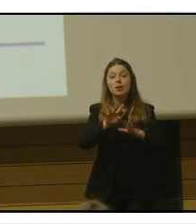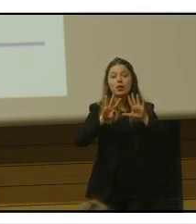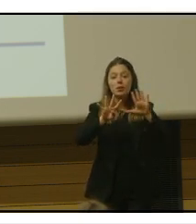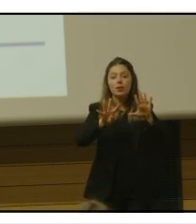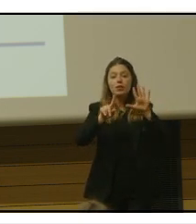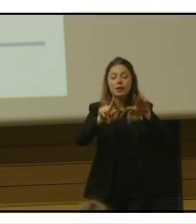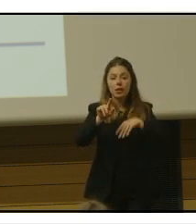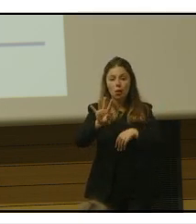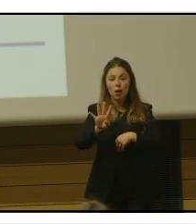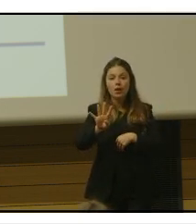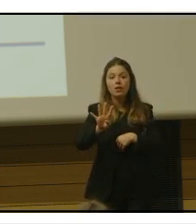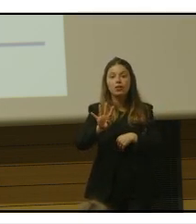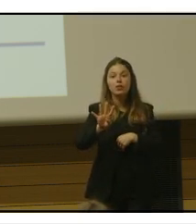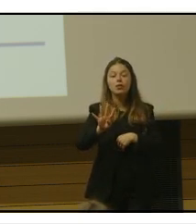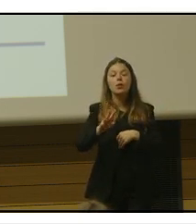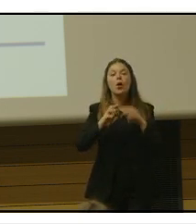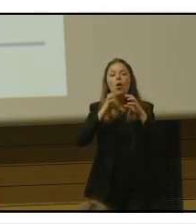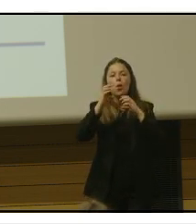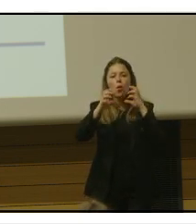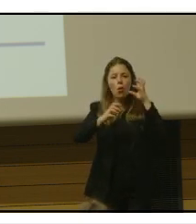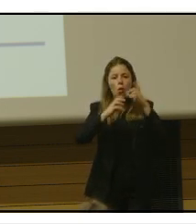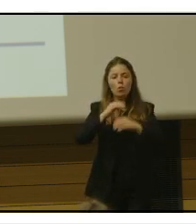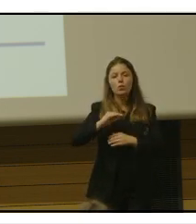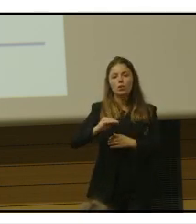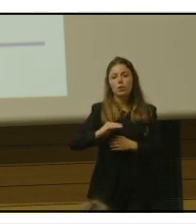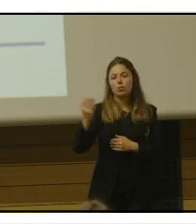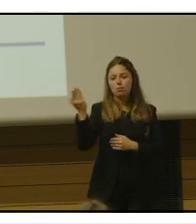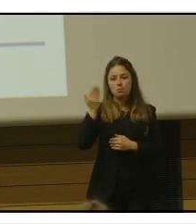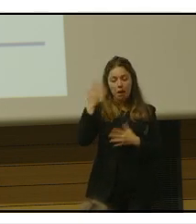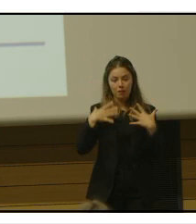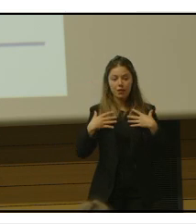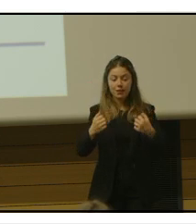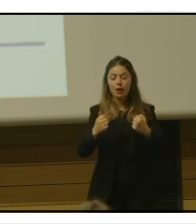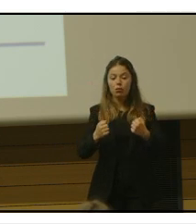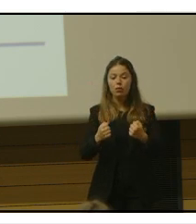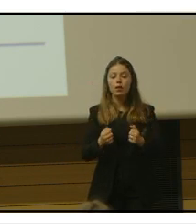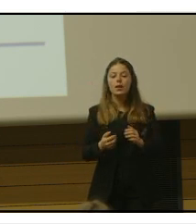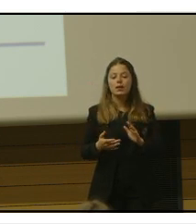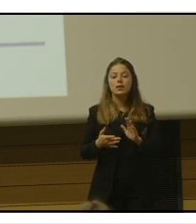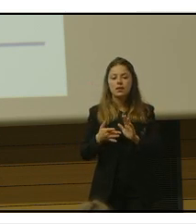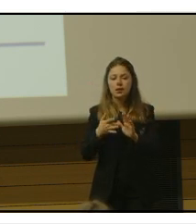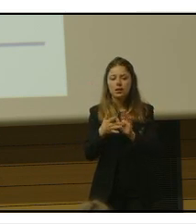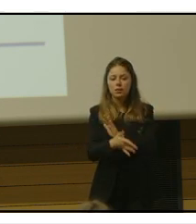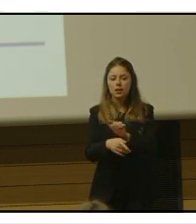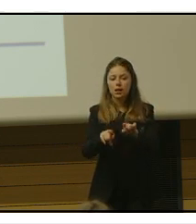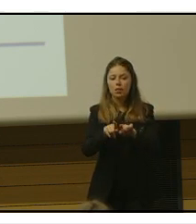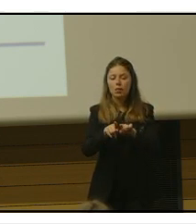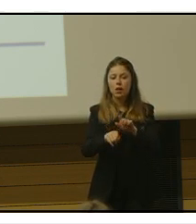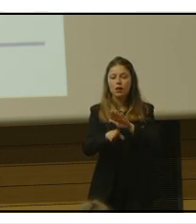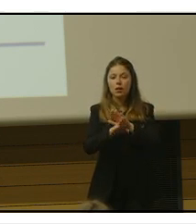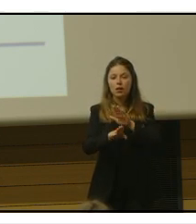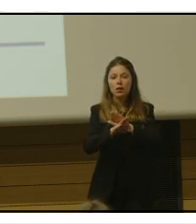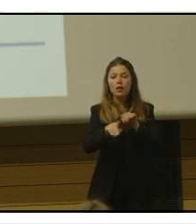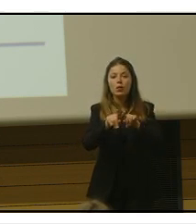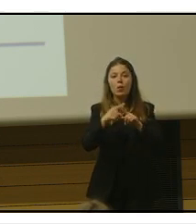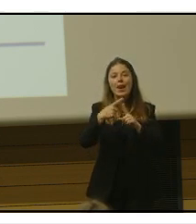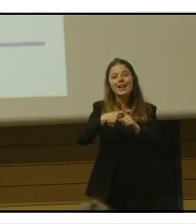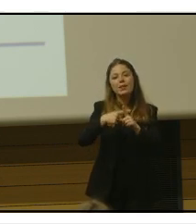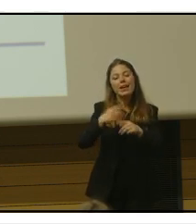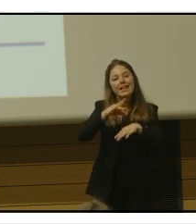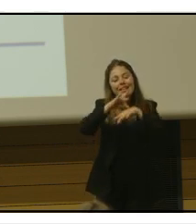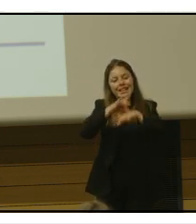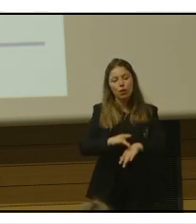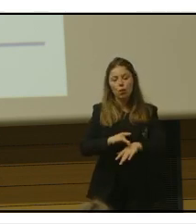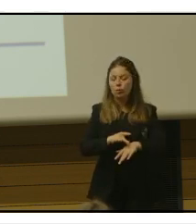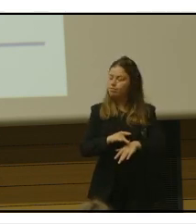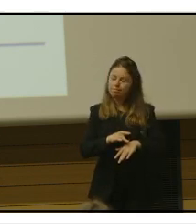1964, cuando se dice que el humo de tabaco es malo para la salud, lo que viene a continuación es que nos dicen que no hay nivel seguro de